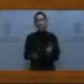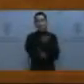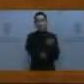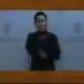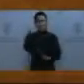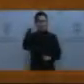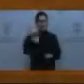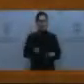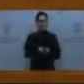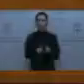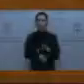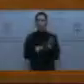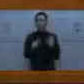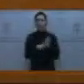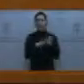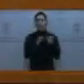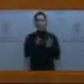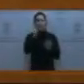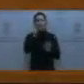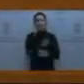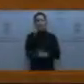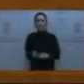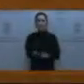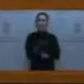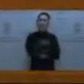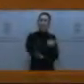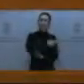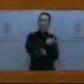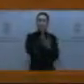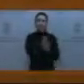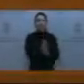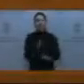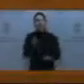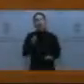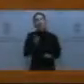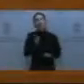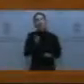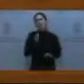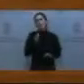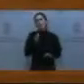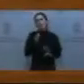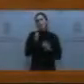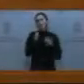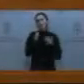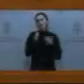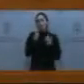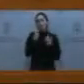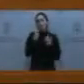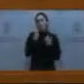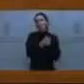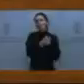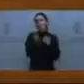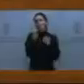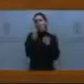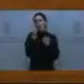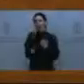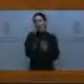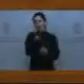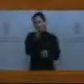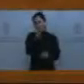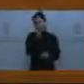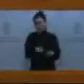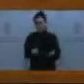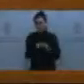ley de museos. O sea, es una cosa que usted tira de hemeroteca y llevamos década y media con ella. Bueno, en el caso del prerrománico no sé si incluso más. Igual me quedo corto. A